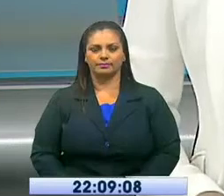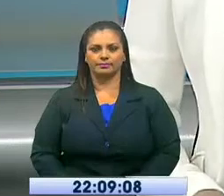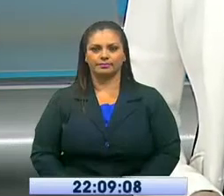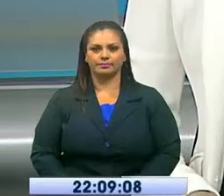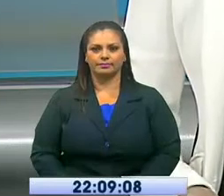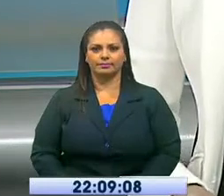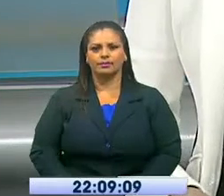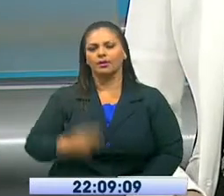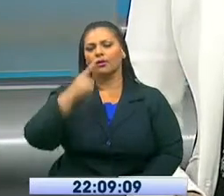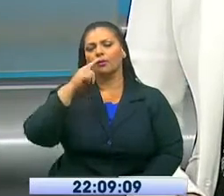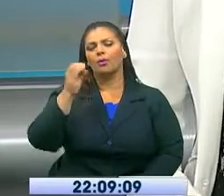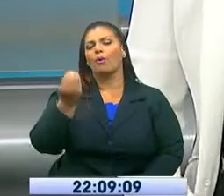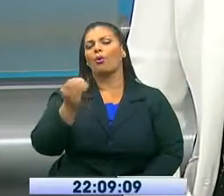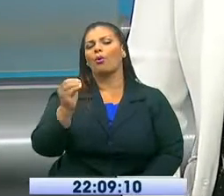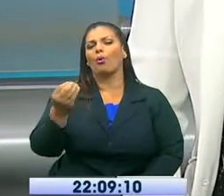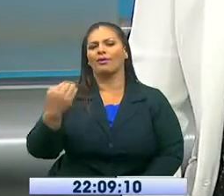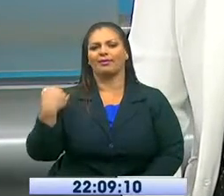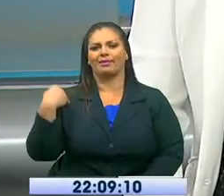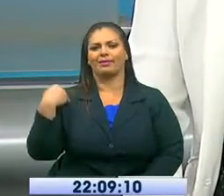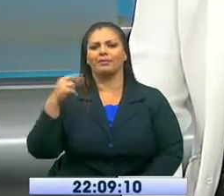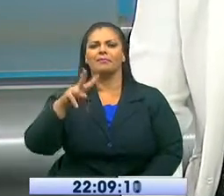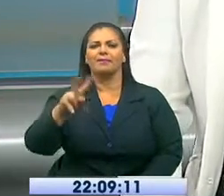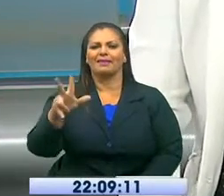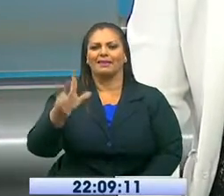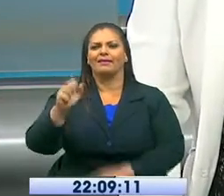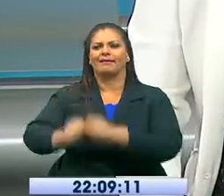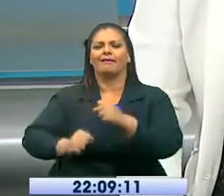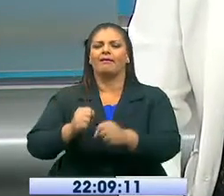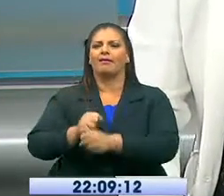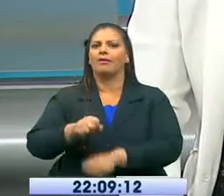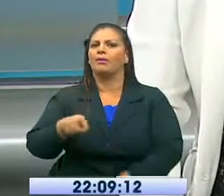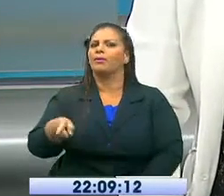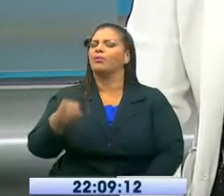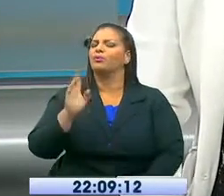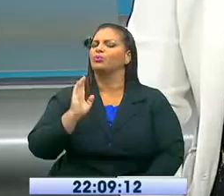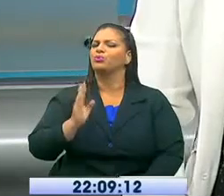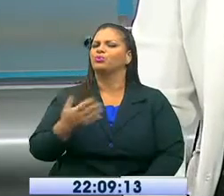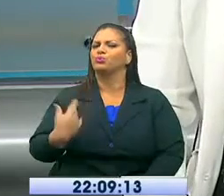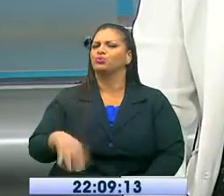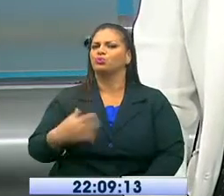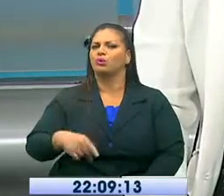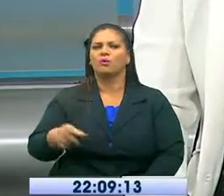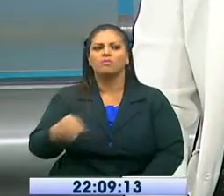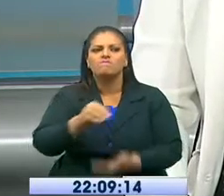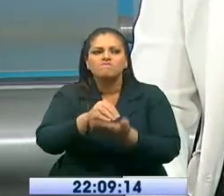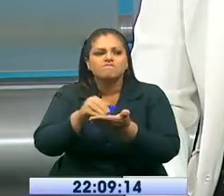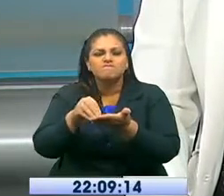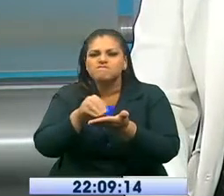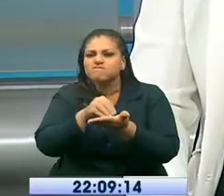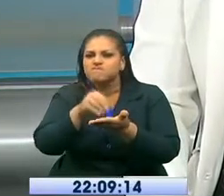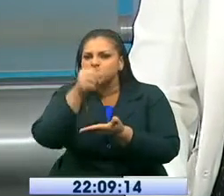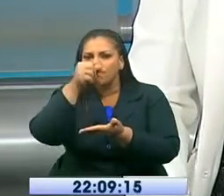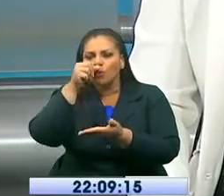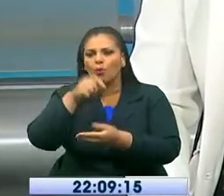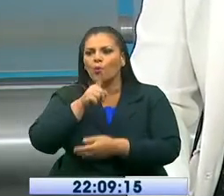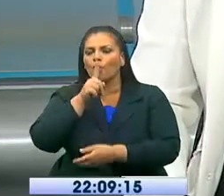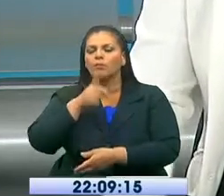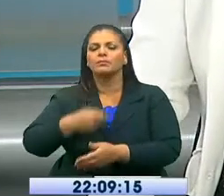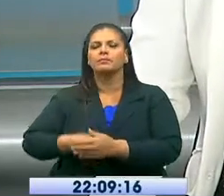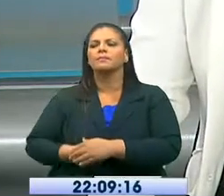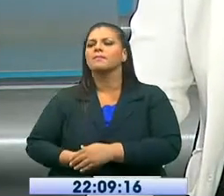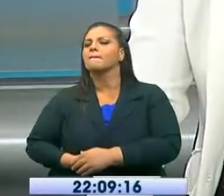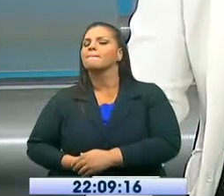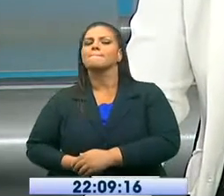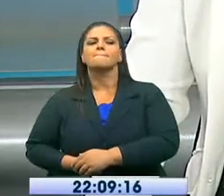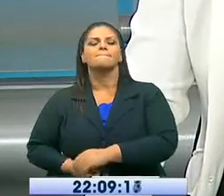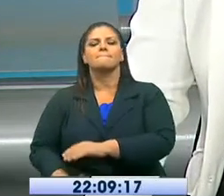Un joven de 23 años fue detenido por agentes policiales cuando supuestamente pretendía vender sobres de droga. La captura se